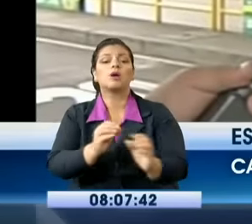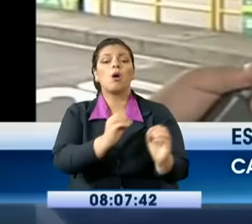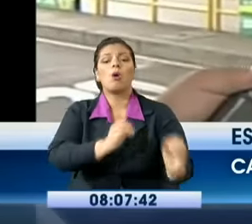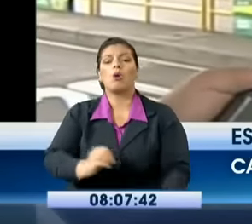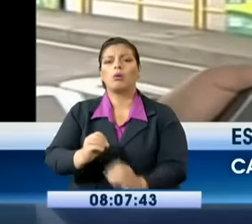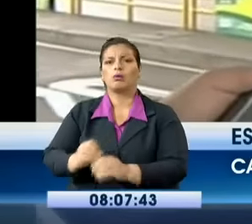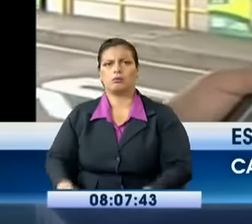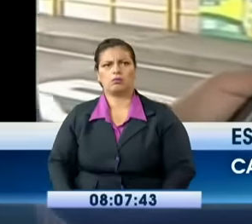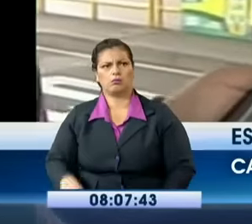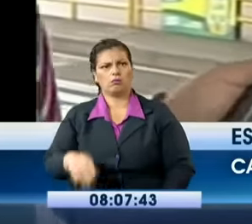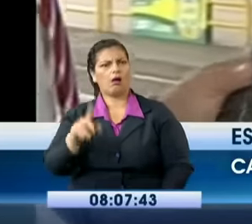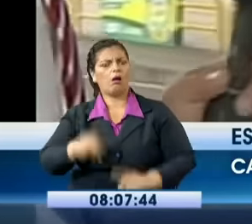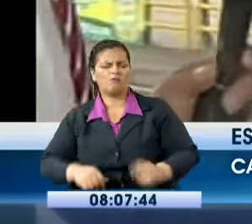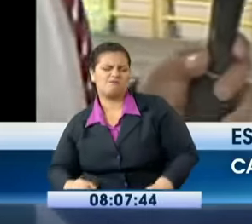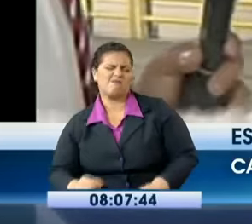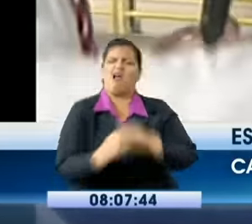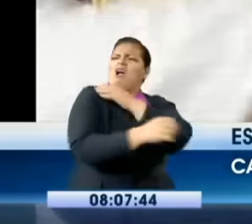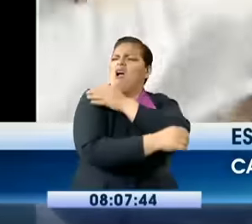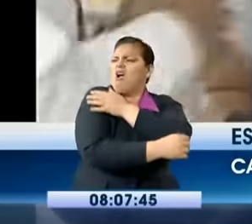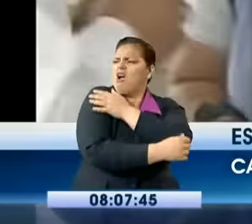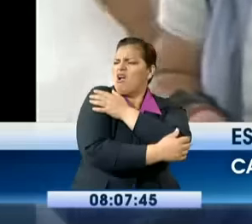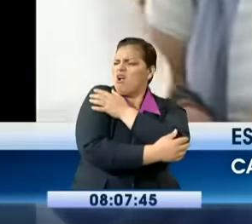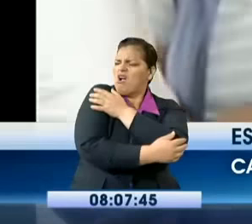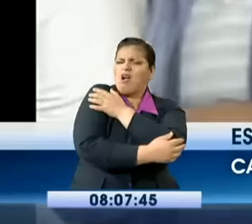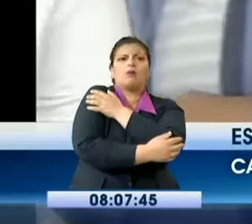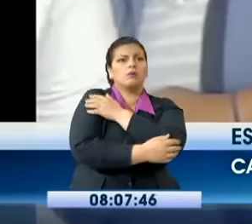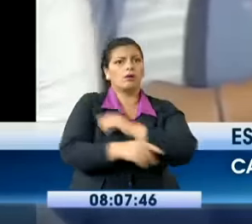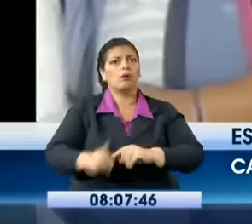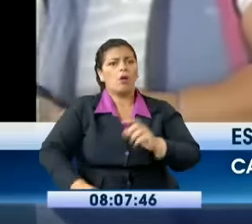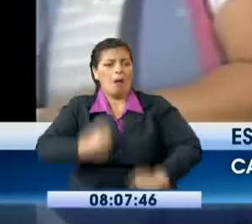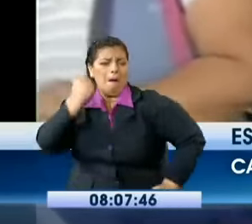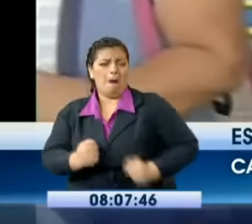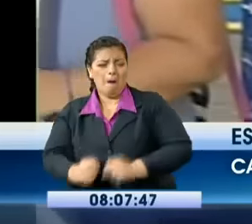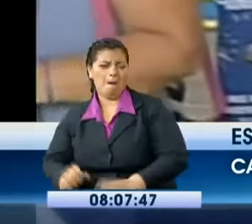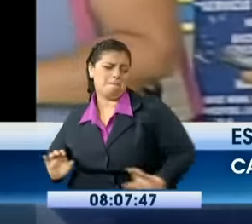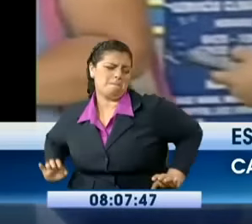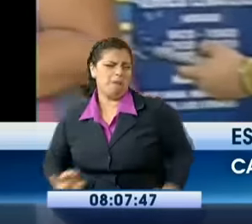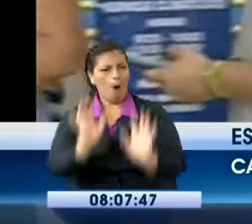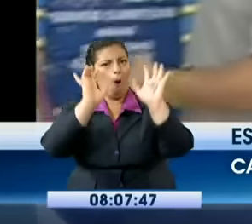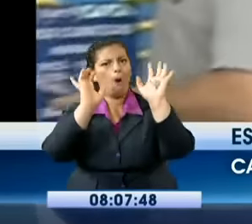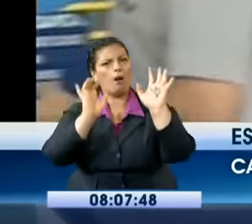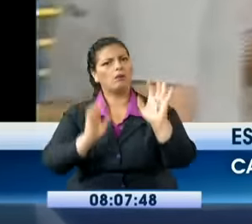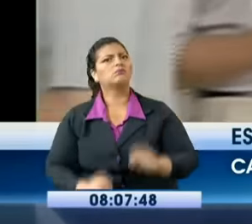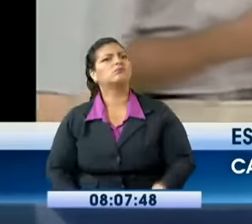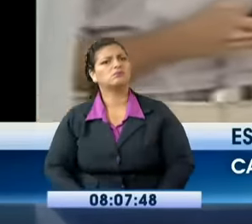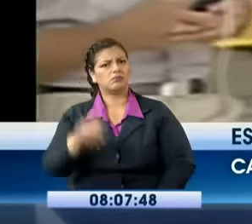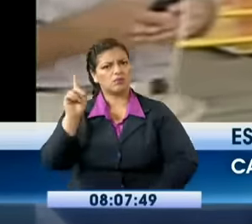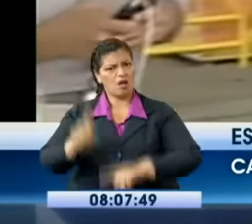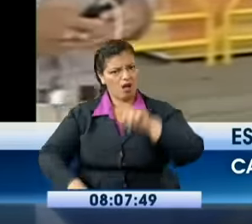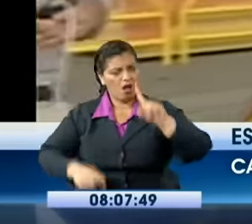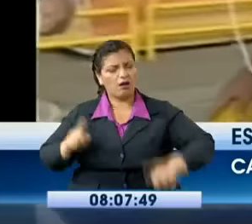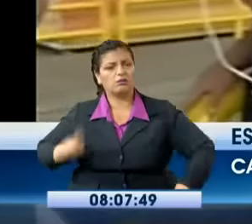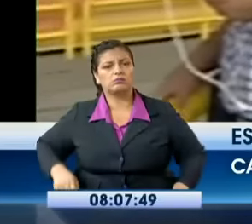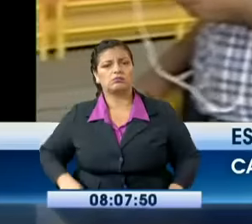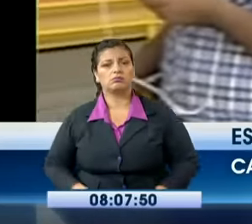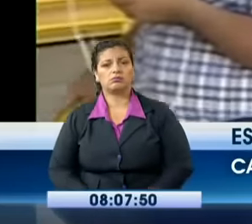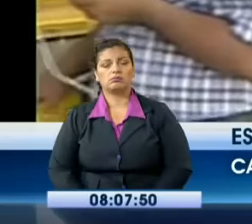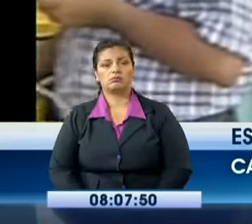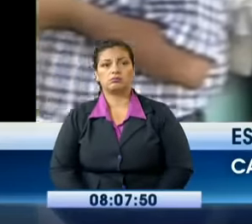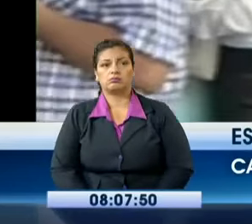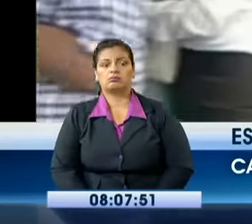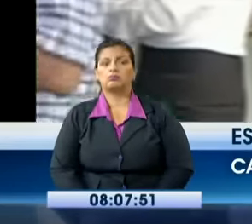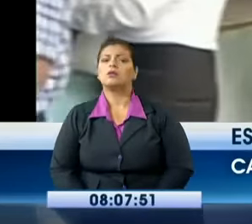sea, no vale de que... Veo que ustedes hacen cola. Sí. Vengo yo, por ejemplo, de este lado y me meto, así nomás. Ahí van empujando, pues. Entonces, a veces sí